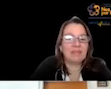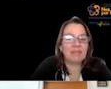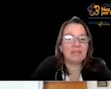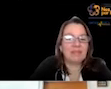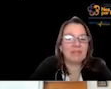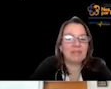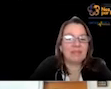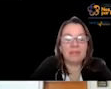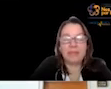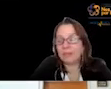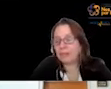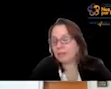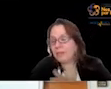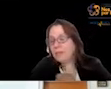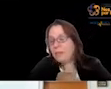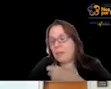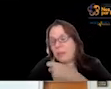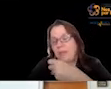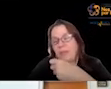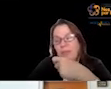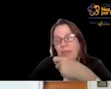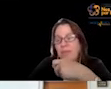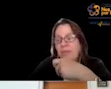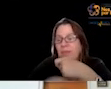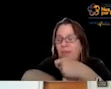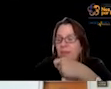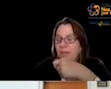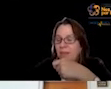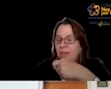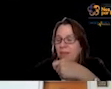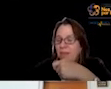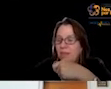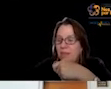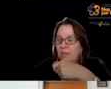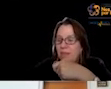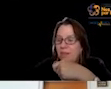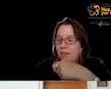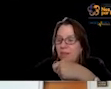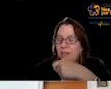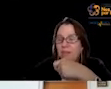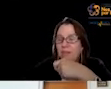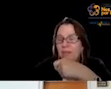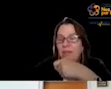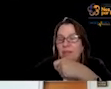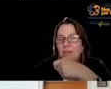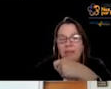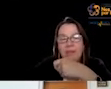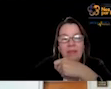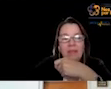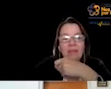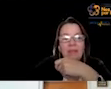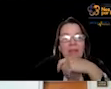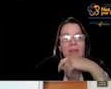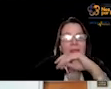alimentos esenciales, y eliminar lo que es justamente lo tóxico, lo que no nos va a producir nada. Acá otra listita de alimentos que debemos tener,